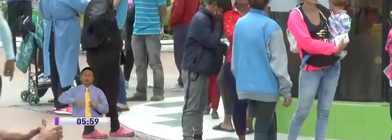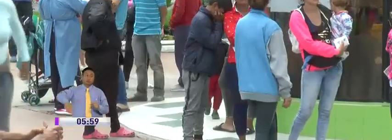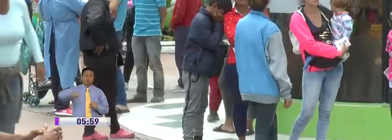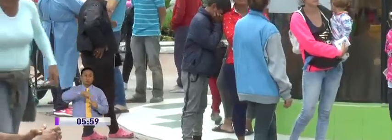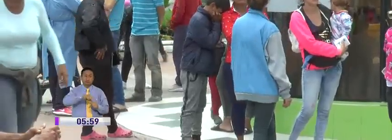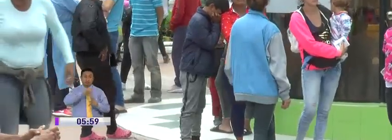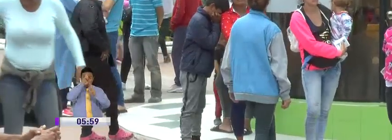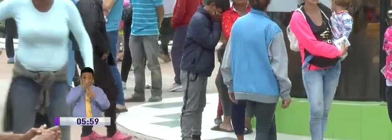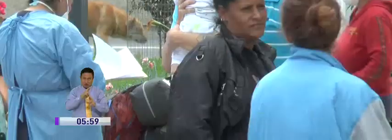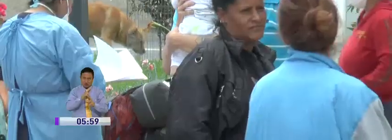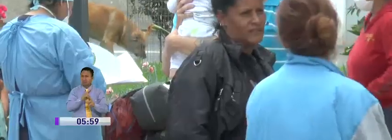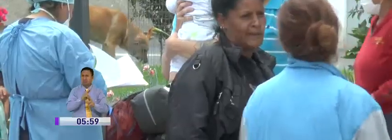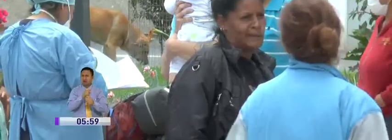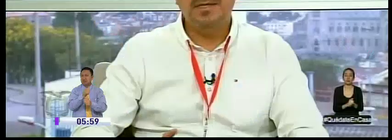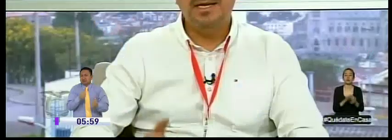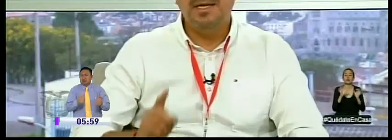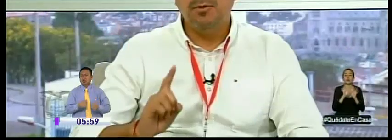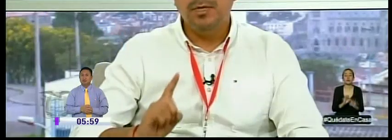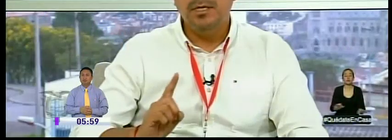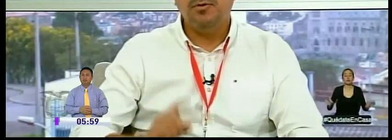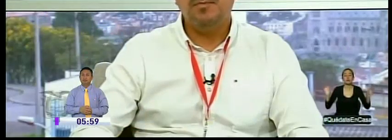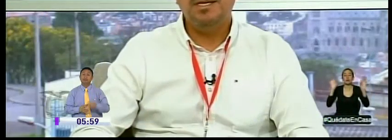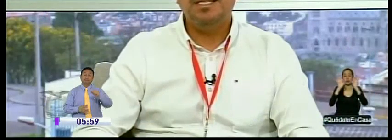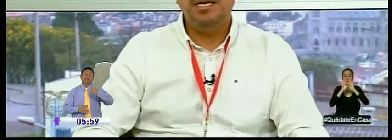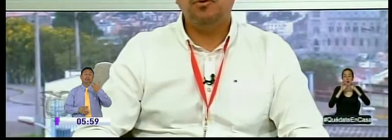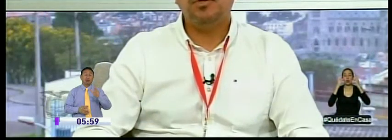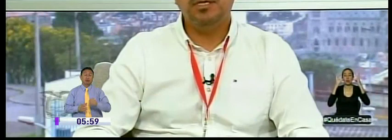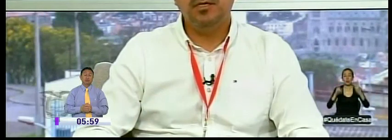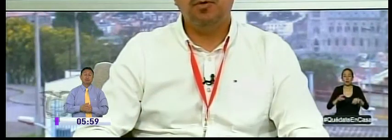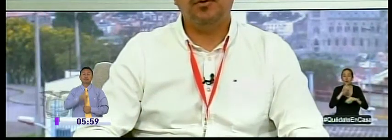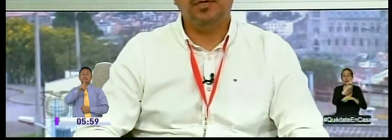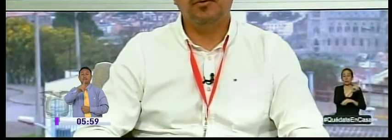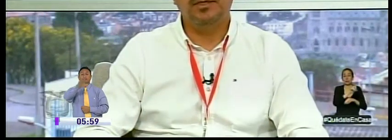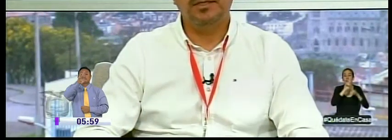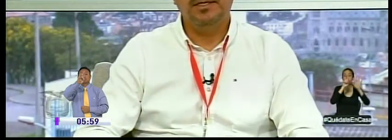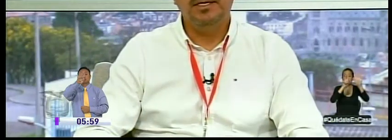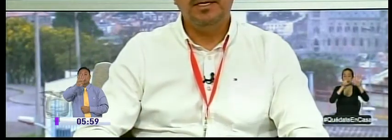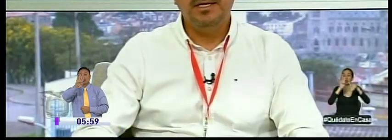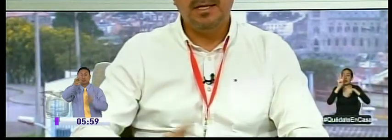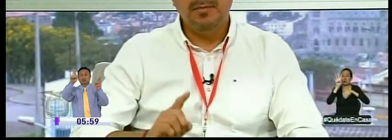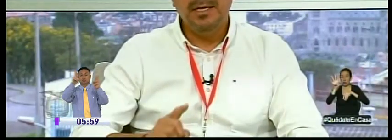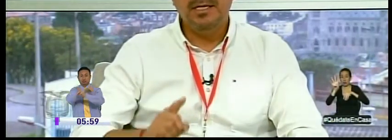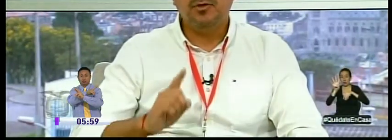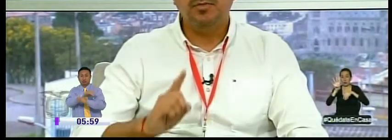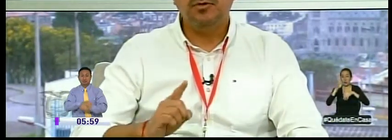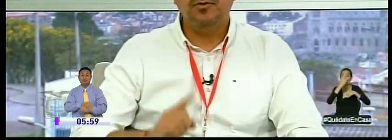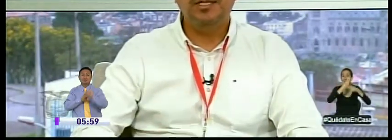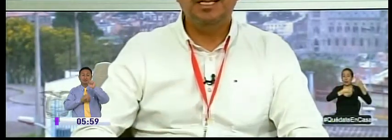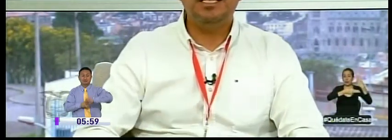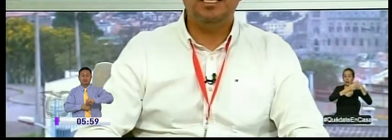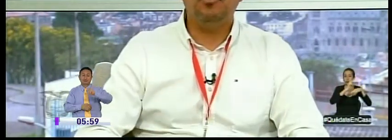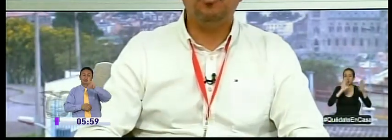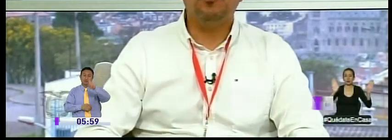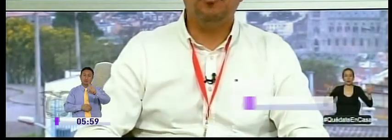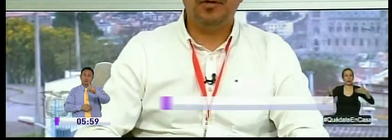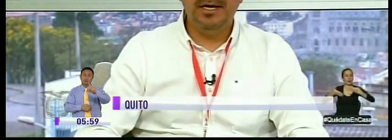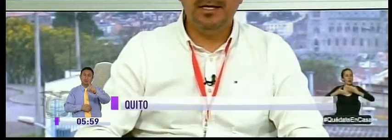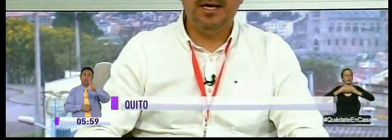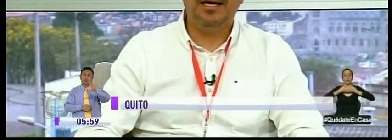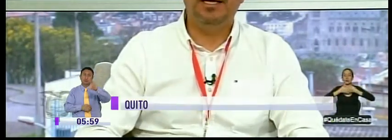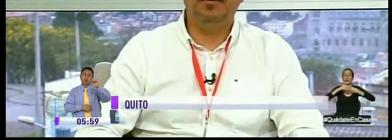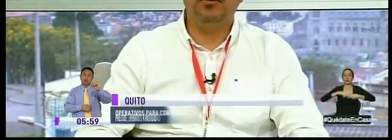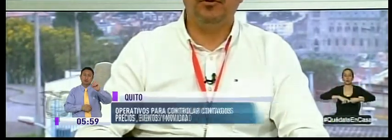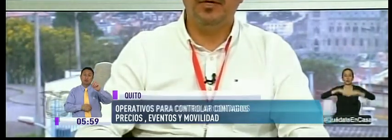las medidas dictadas por el gobierno. Hemos tenido también 174 clausuras y también la suspensión de